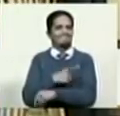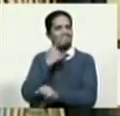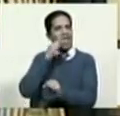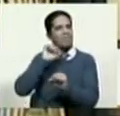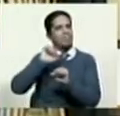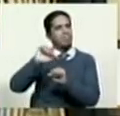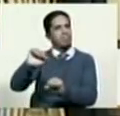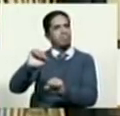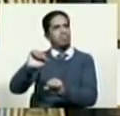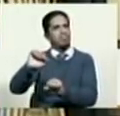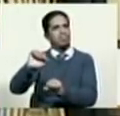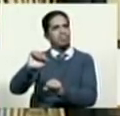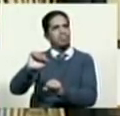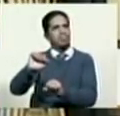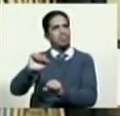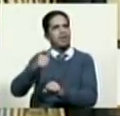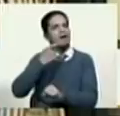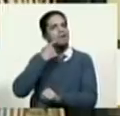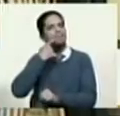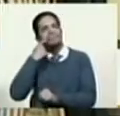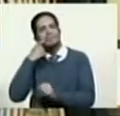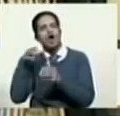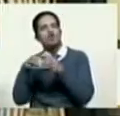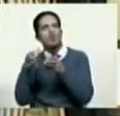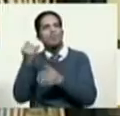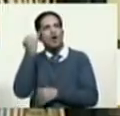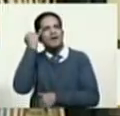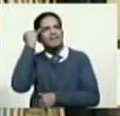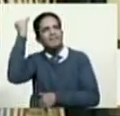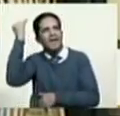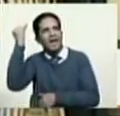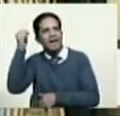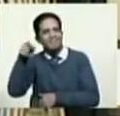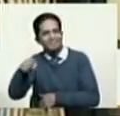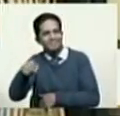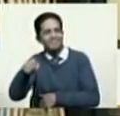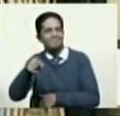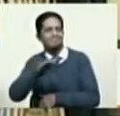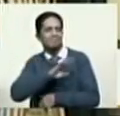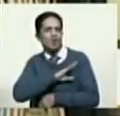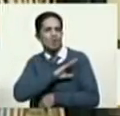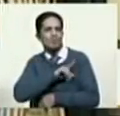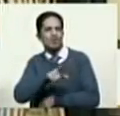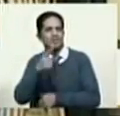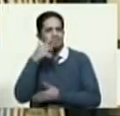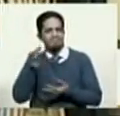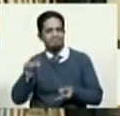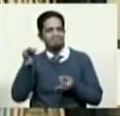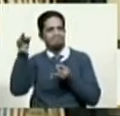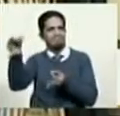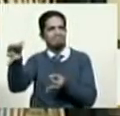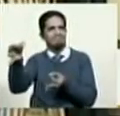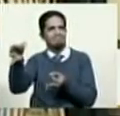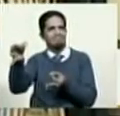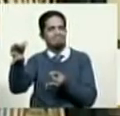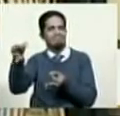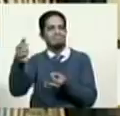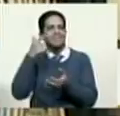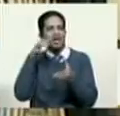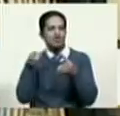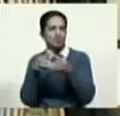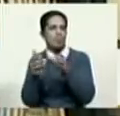Rechazamos la parcialización, la ideologización del documento del grupo de